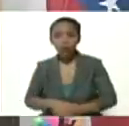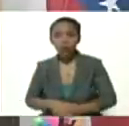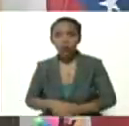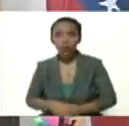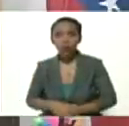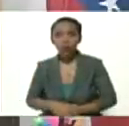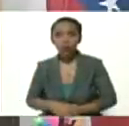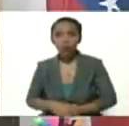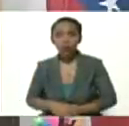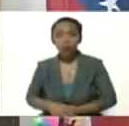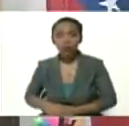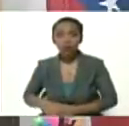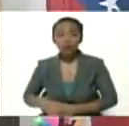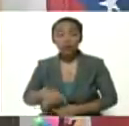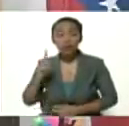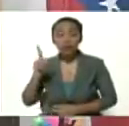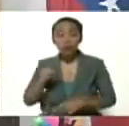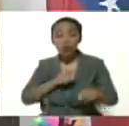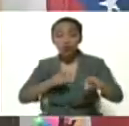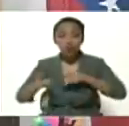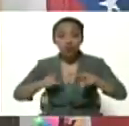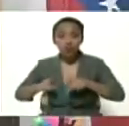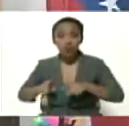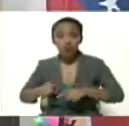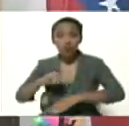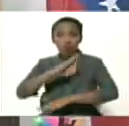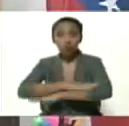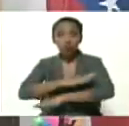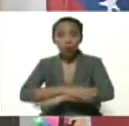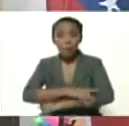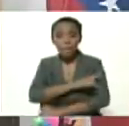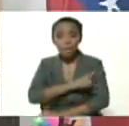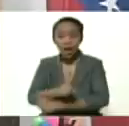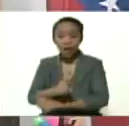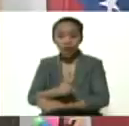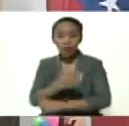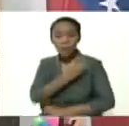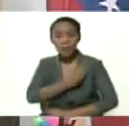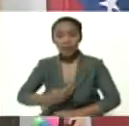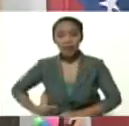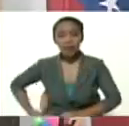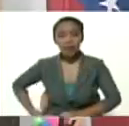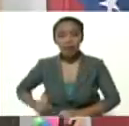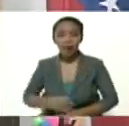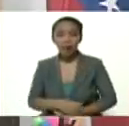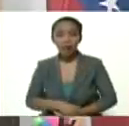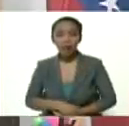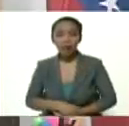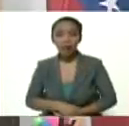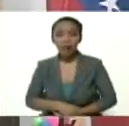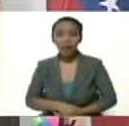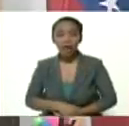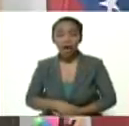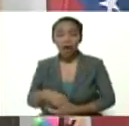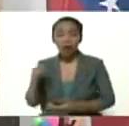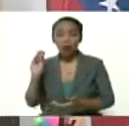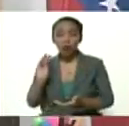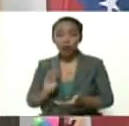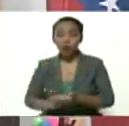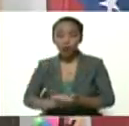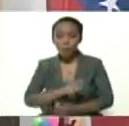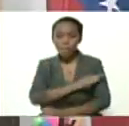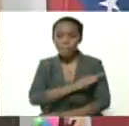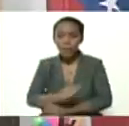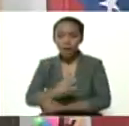a mantener la coordinación de los puestos de mando, el puesto de mando presidencial, el puesto de mando regional,